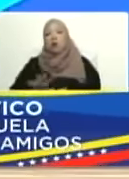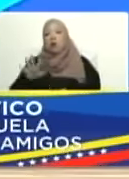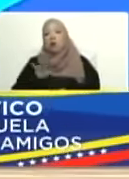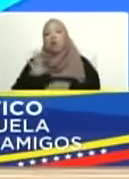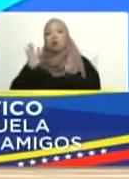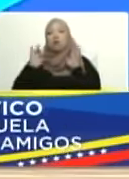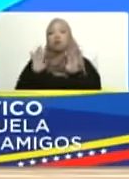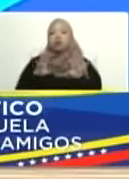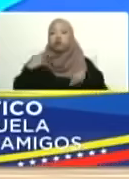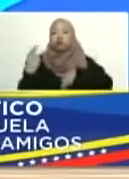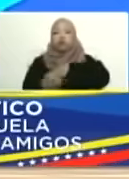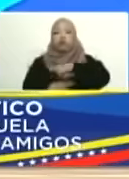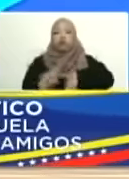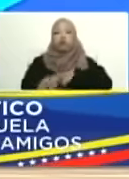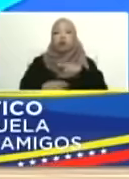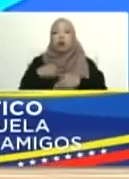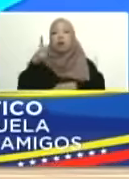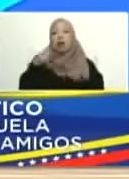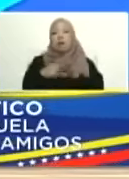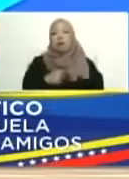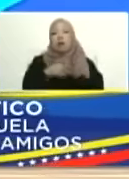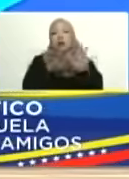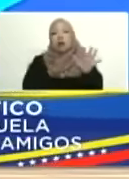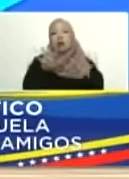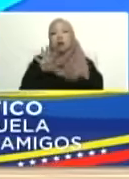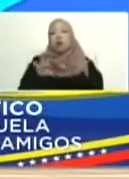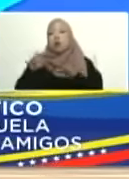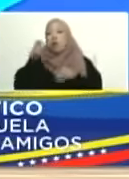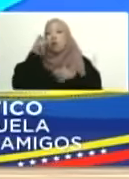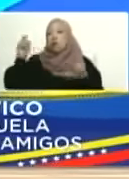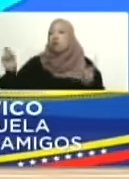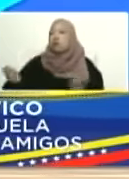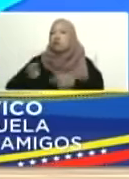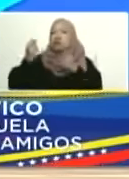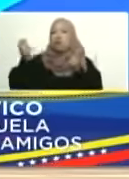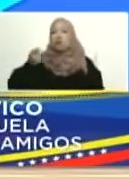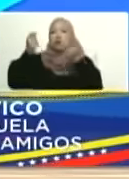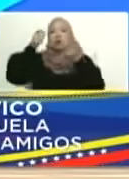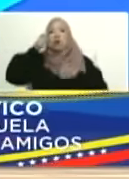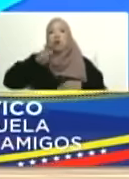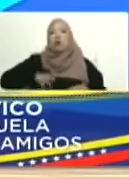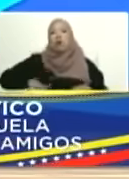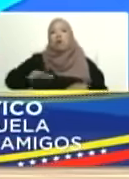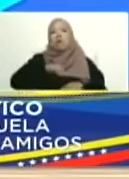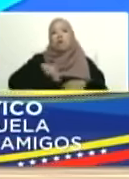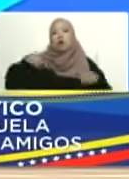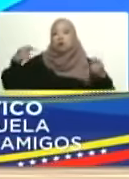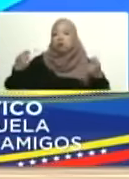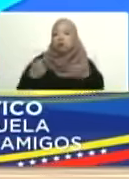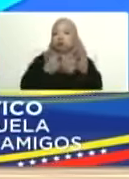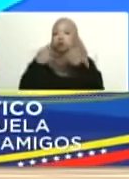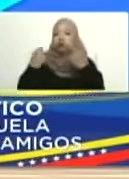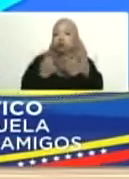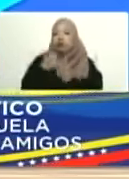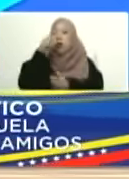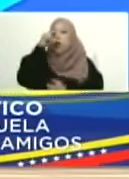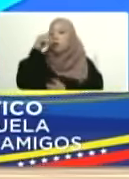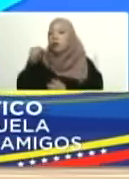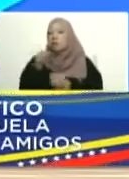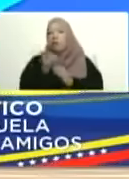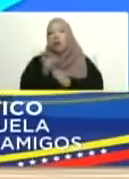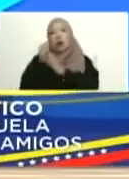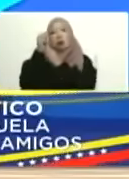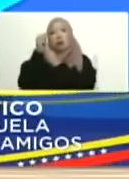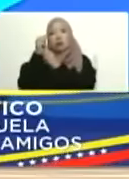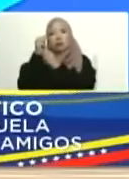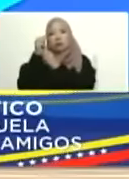de 1859, gloriosa insurrección popular de Ezequiel Zamora.